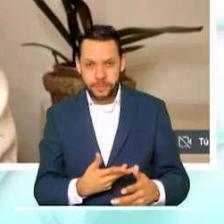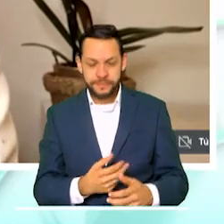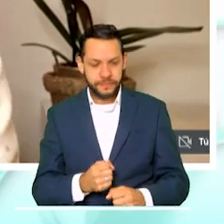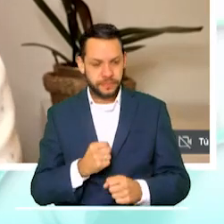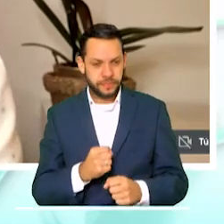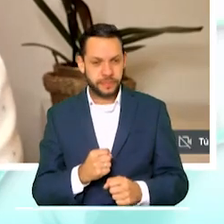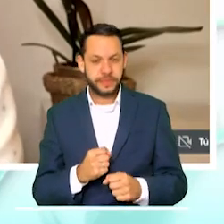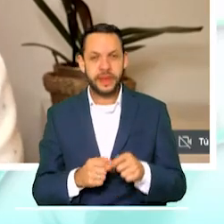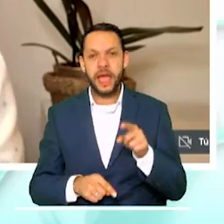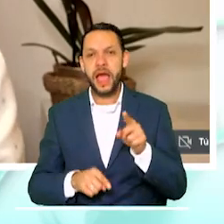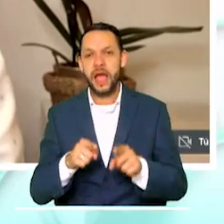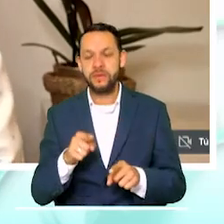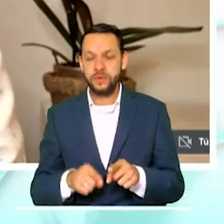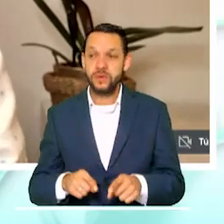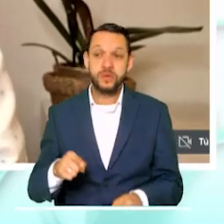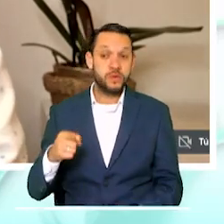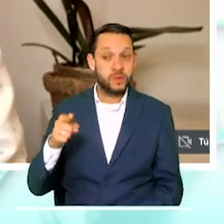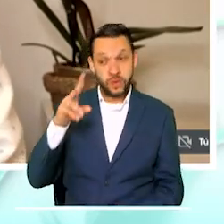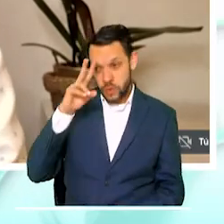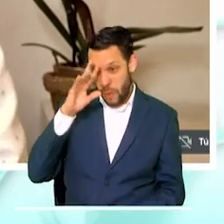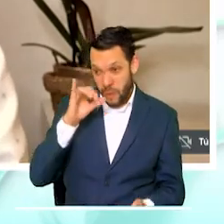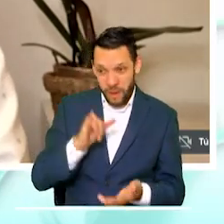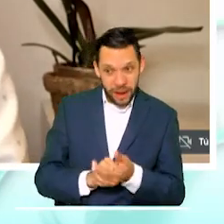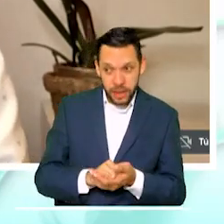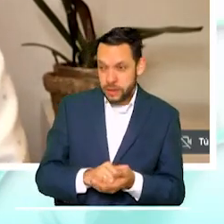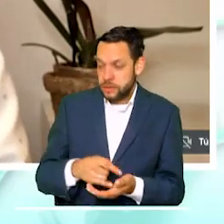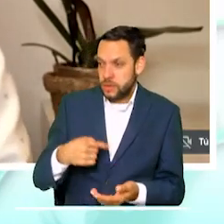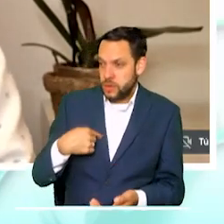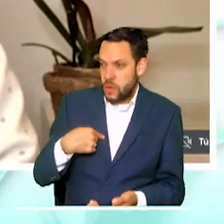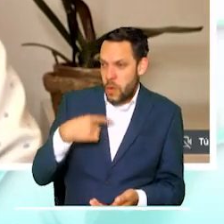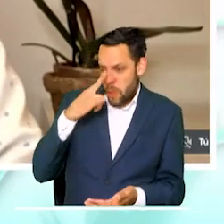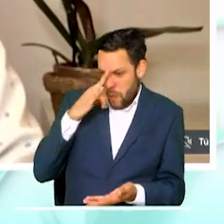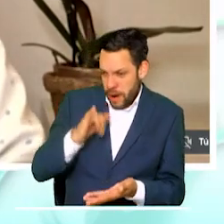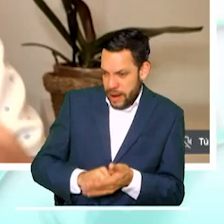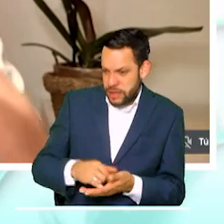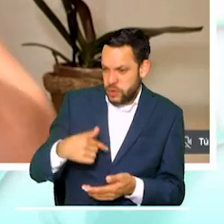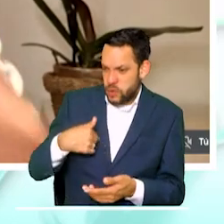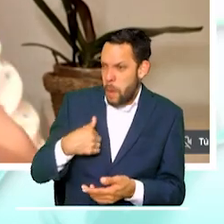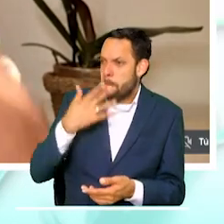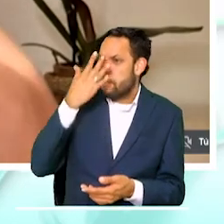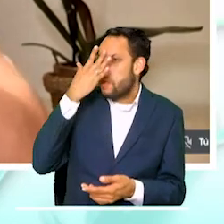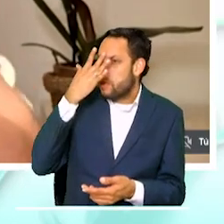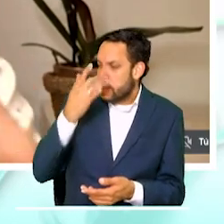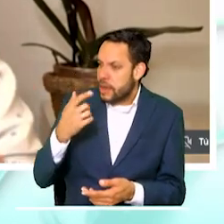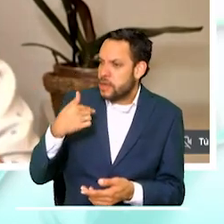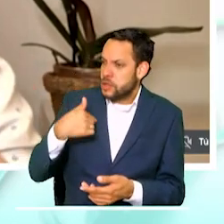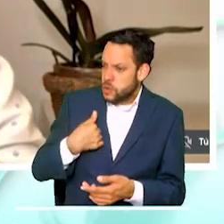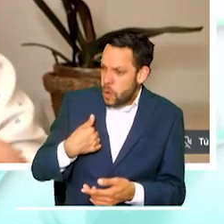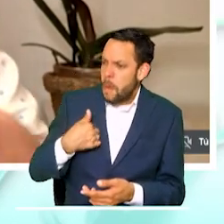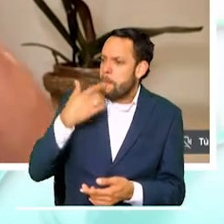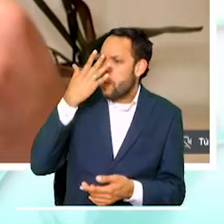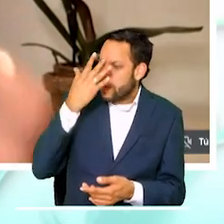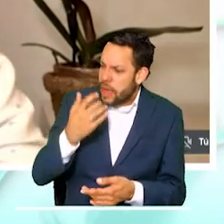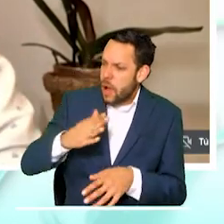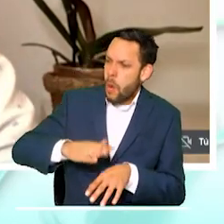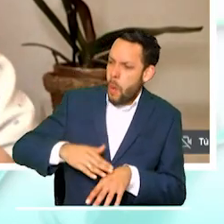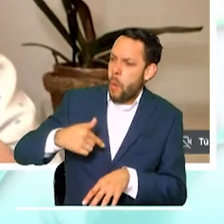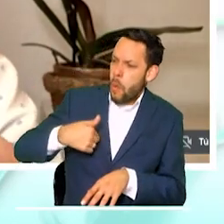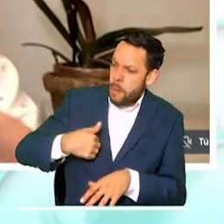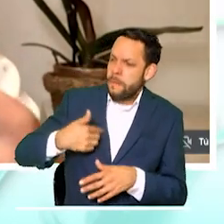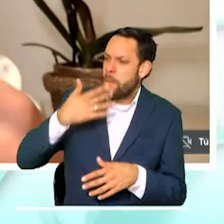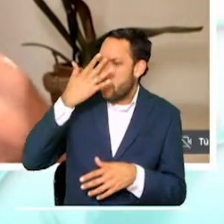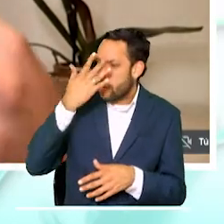de la vida, la niegas. Estás diciendo, ¿por qué me pasa esto a mí? O no me debería estar pasando esta